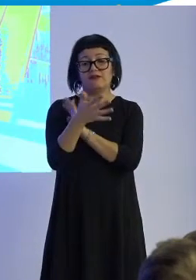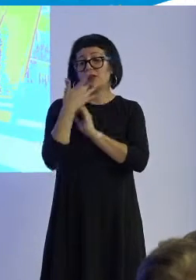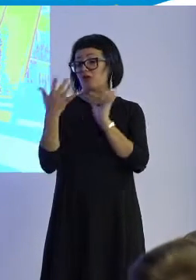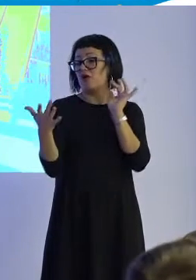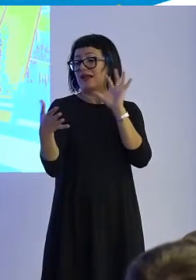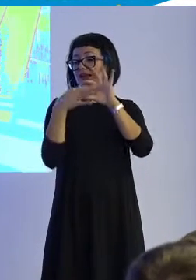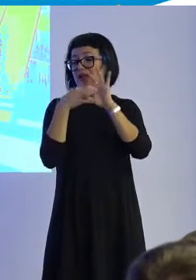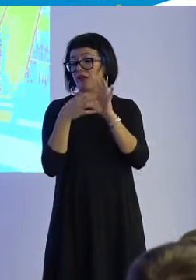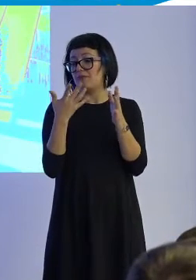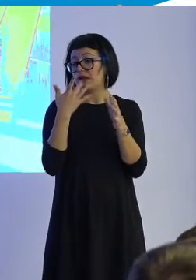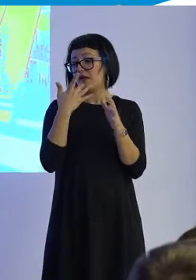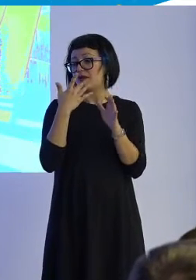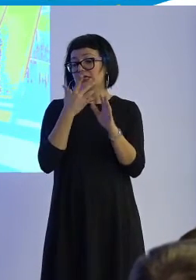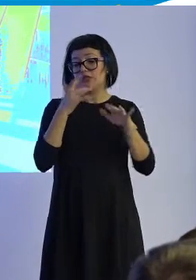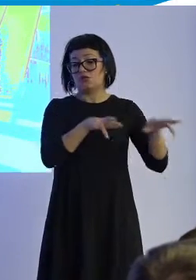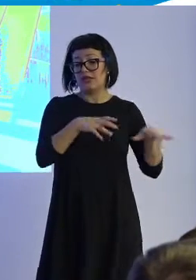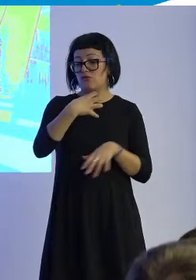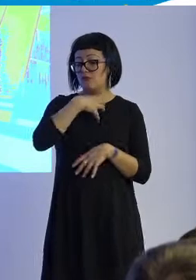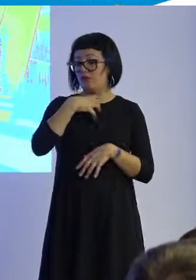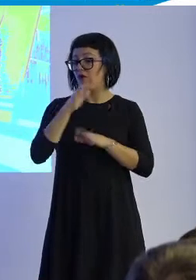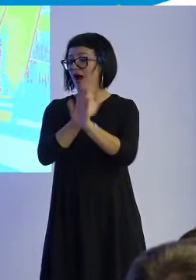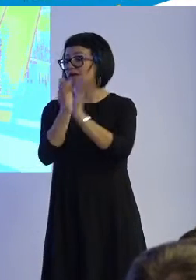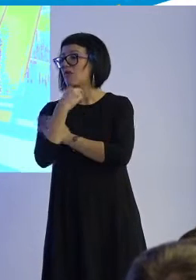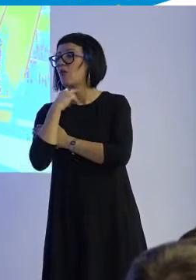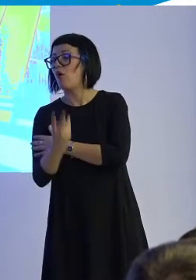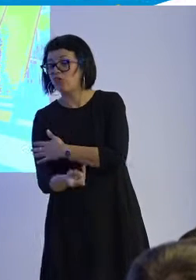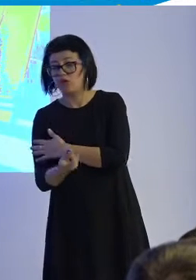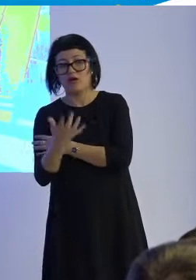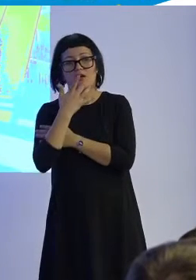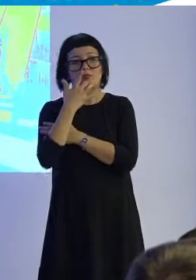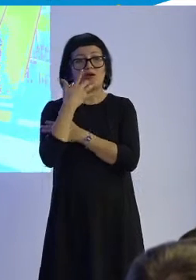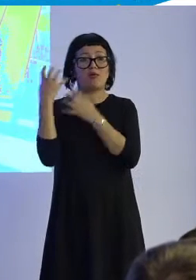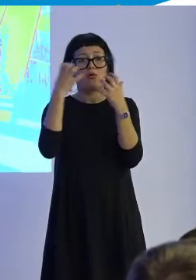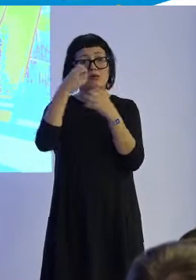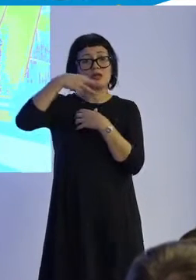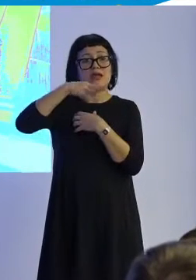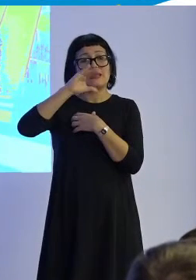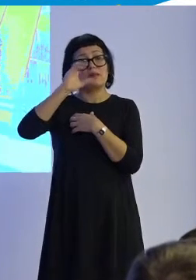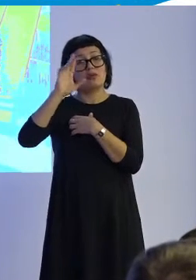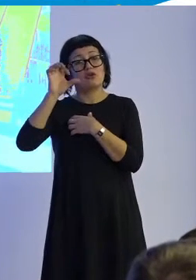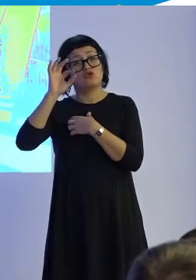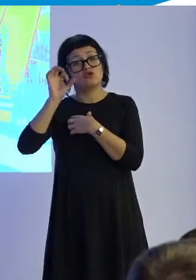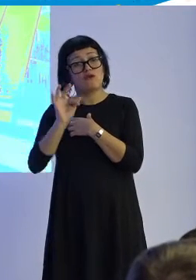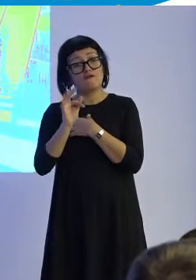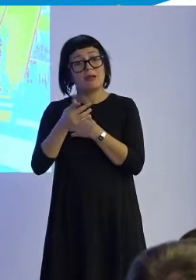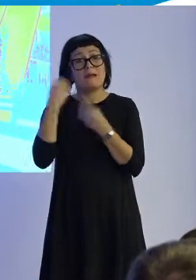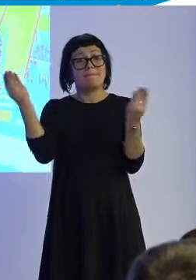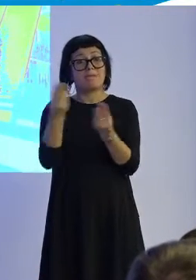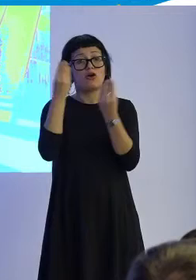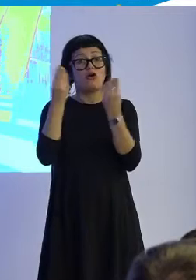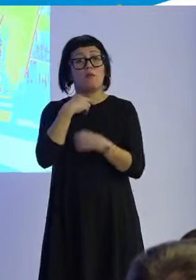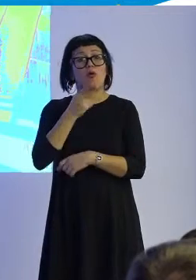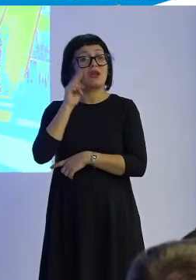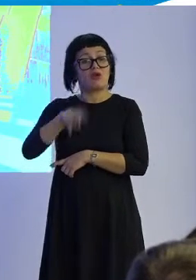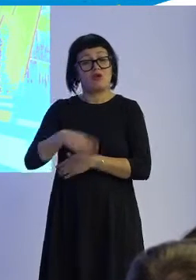puedo trabajar con un teclado? Puedo relacionarme con voz. Google y Microsoft ya son oficialmente mejores reconociendo la voz que un humano. Bueno, pues vamos a